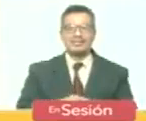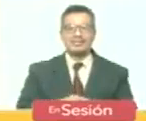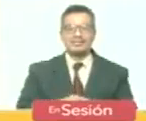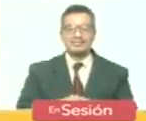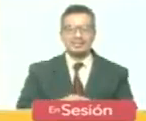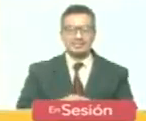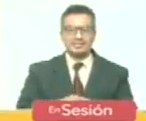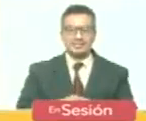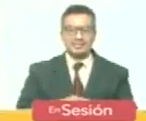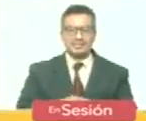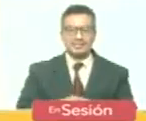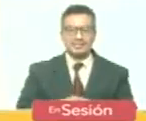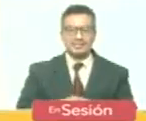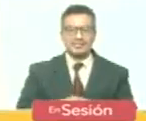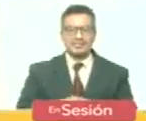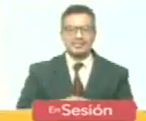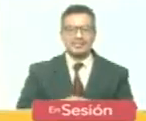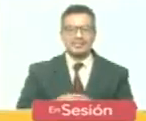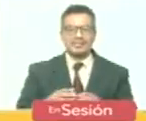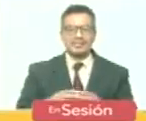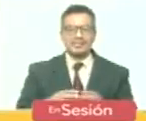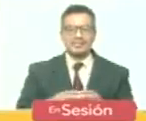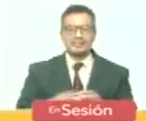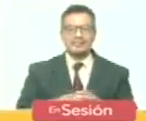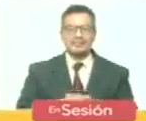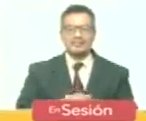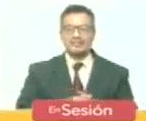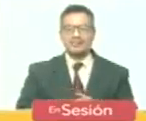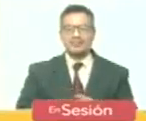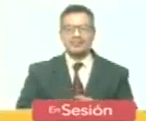bonitas, la cintia y la gurupera.